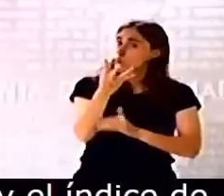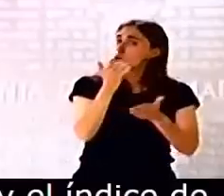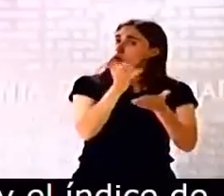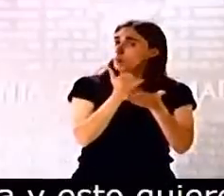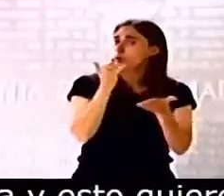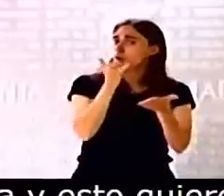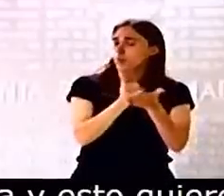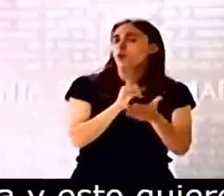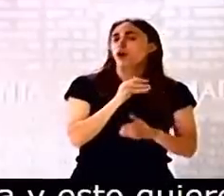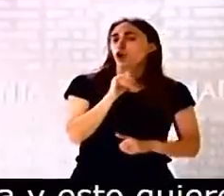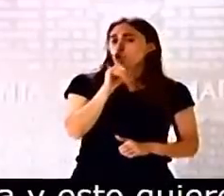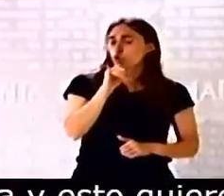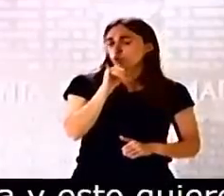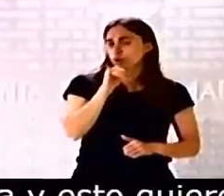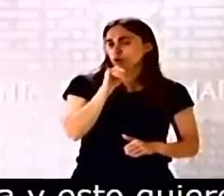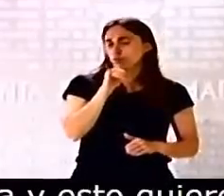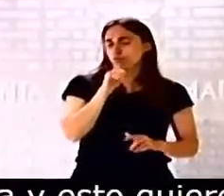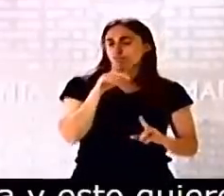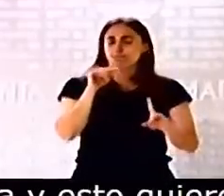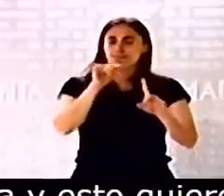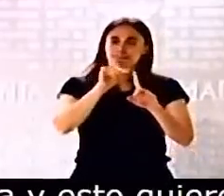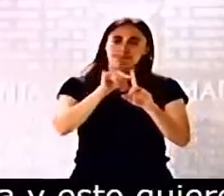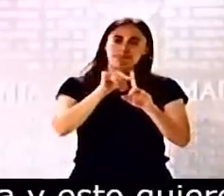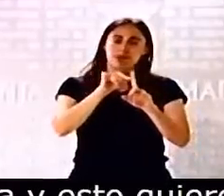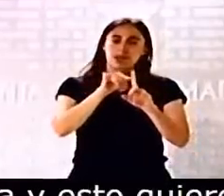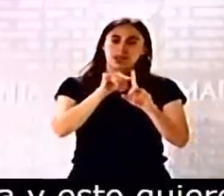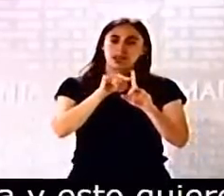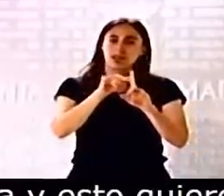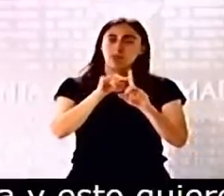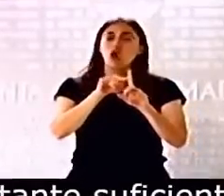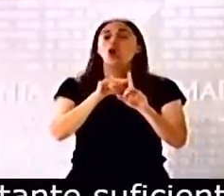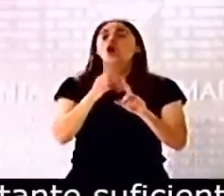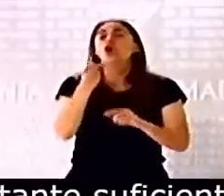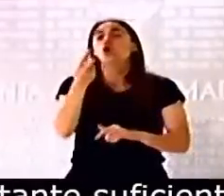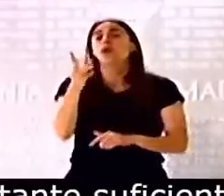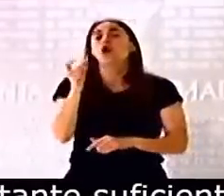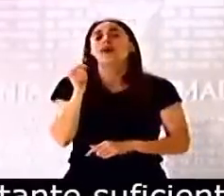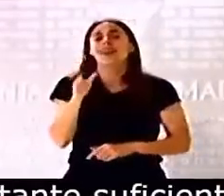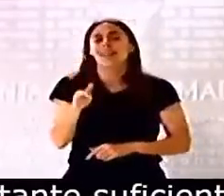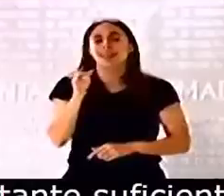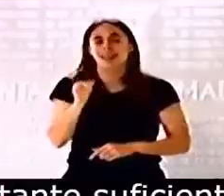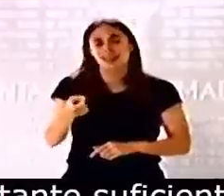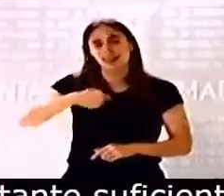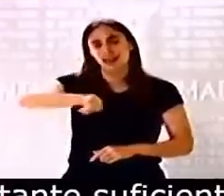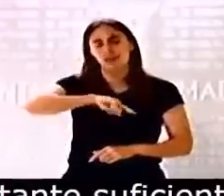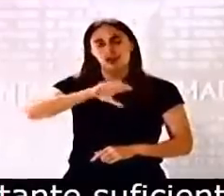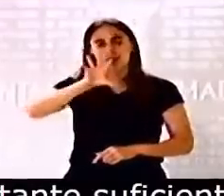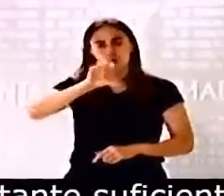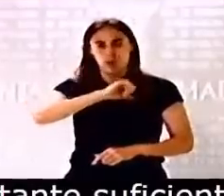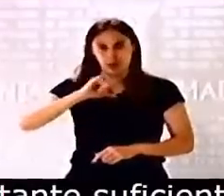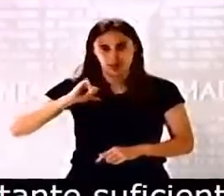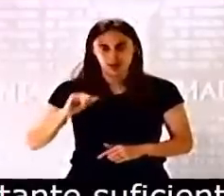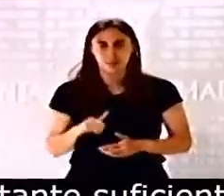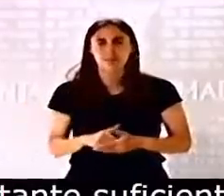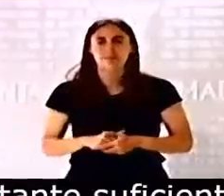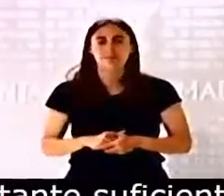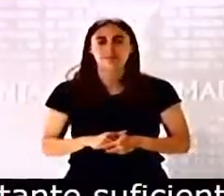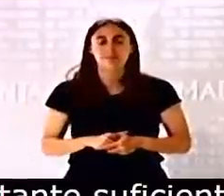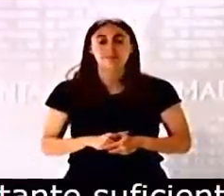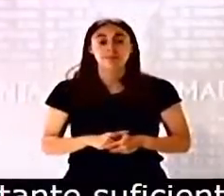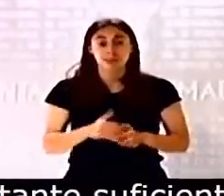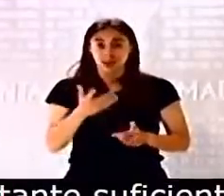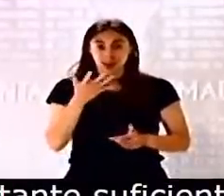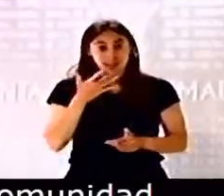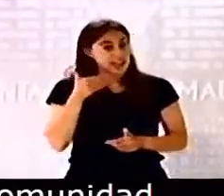bastante suficiente para la tasa de incidencia que tenemos en nuestra comunidad autónoma. Si esto es